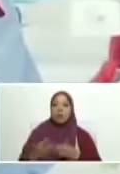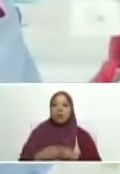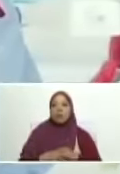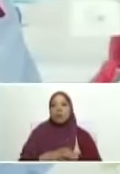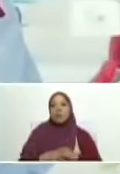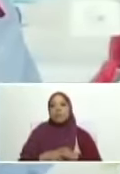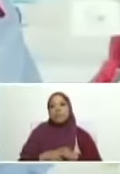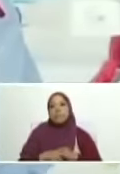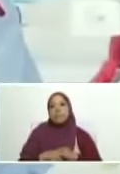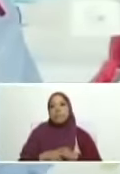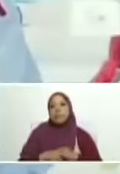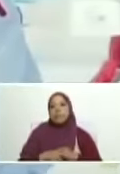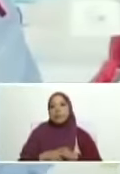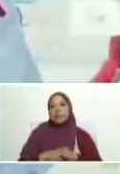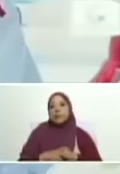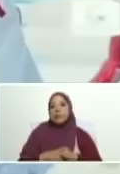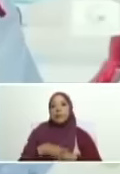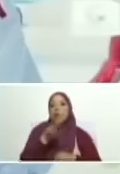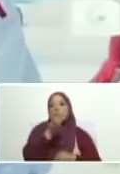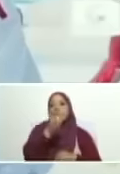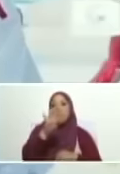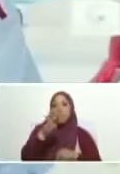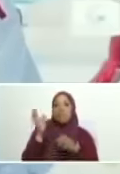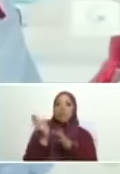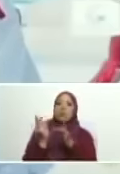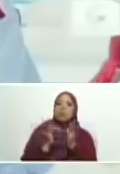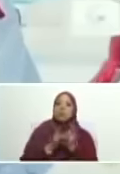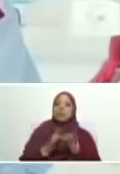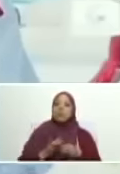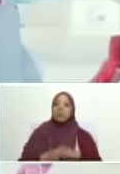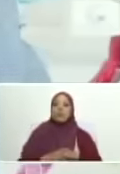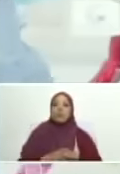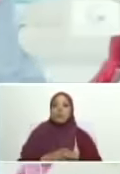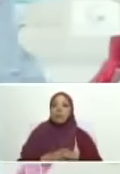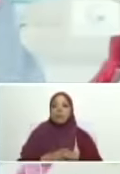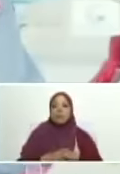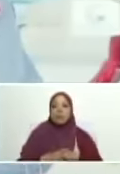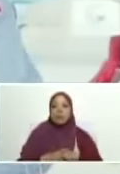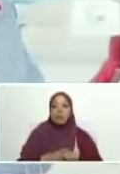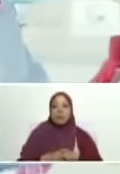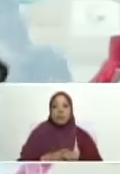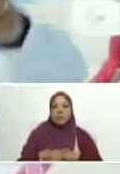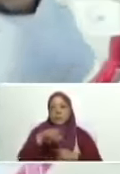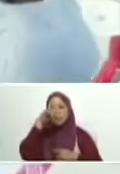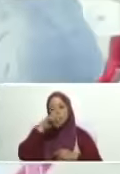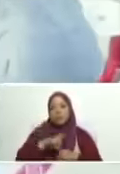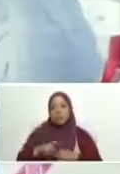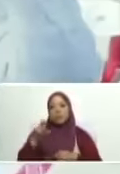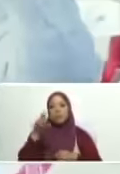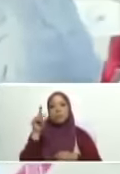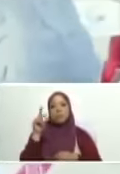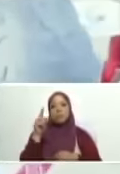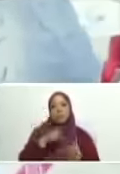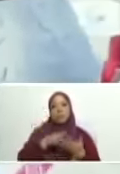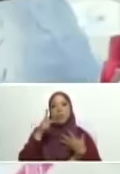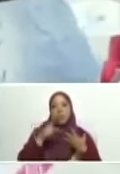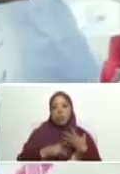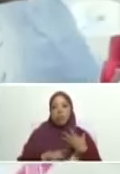porque un 24 de abril de este año, en el segundo